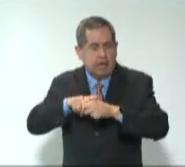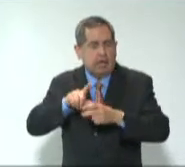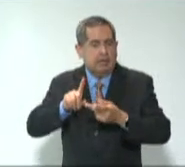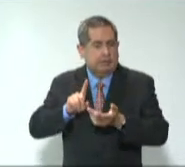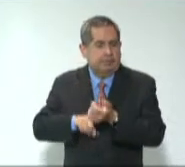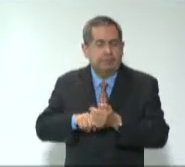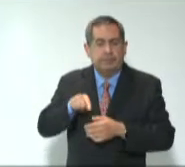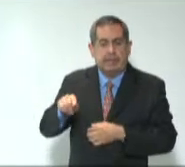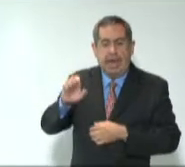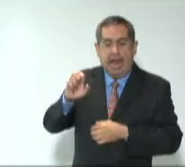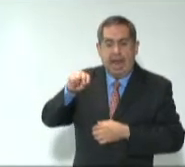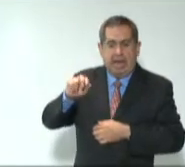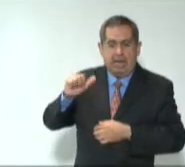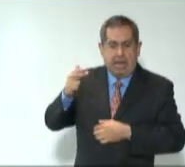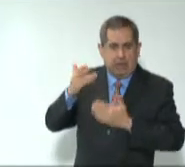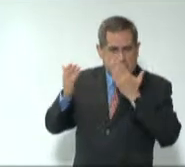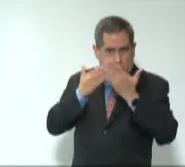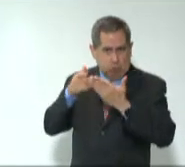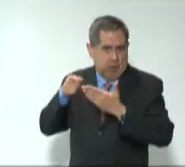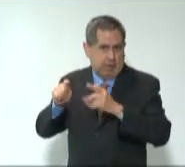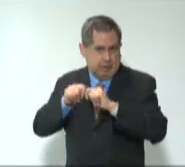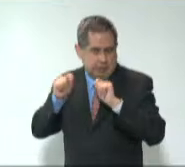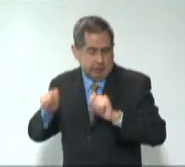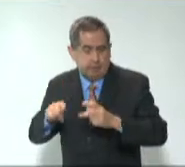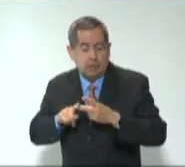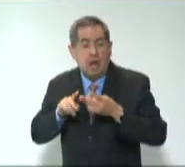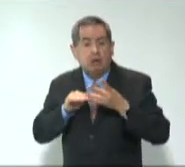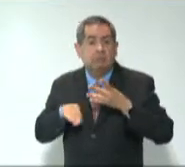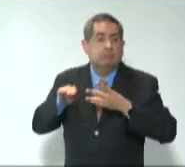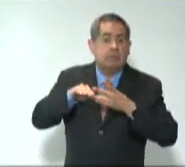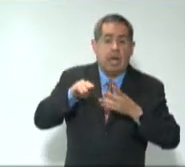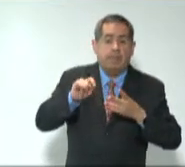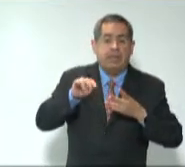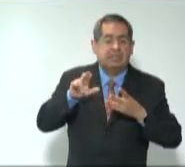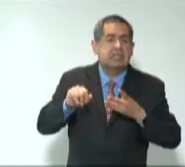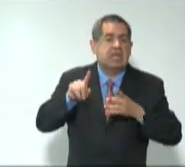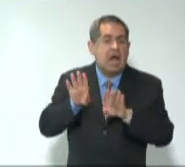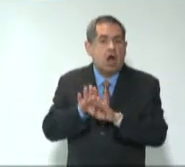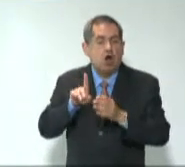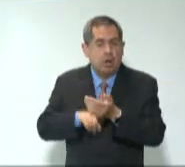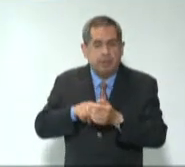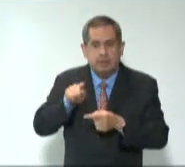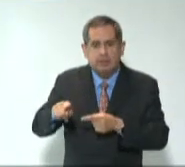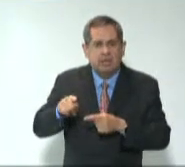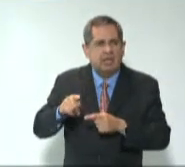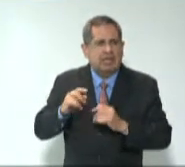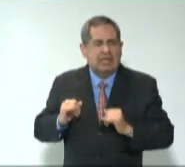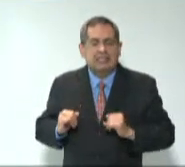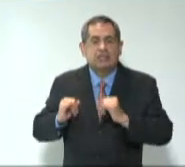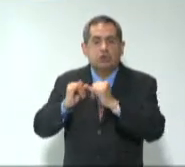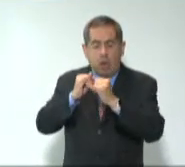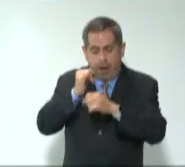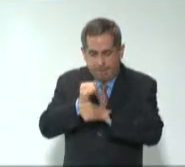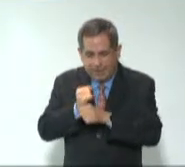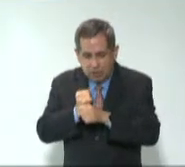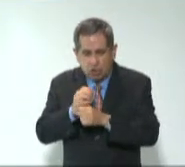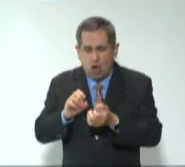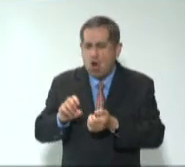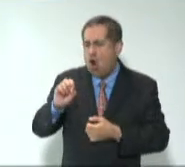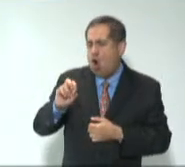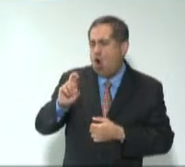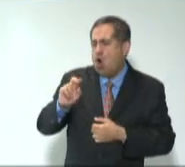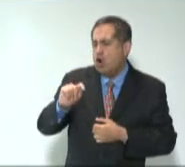Historia cuenta con estudios de maestría en gestión cultural y desarrollo sostenible en el instituto de investigación Ortega